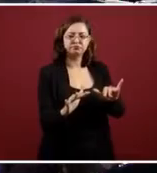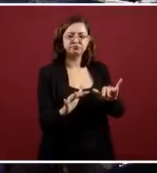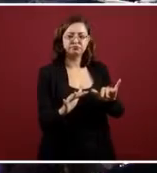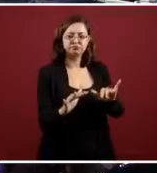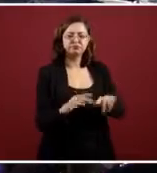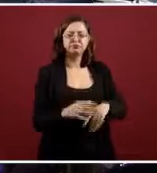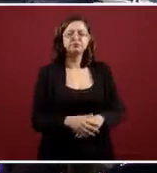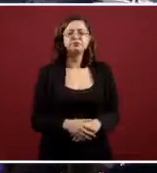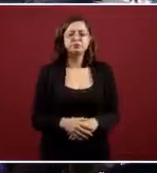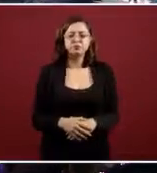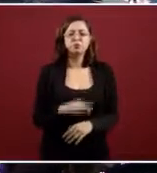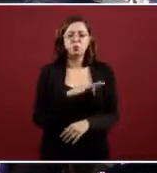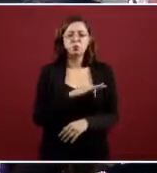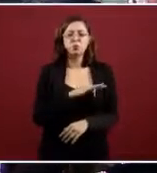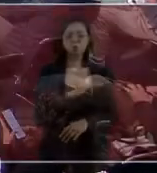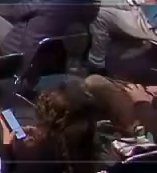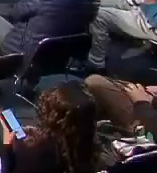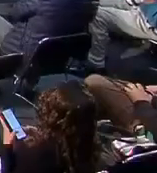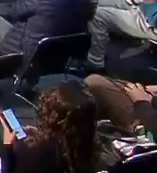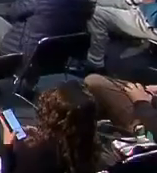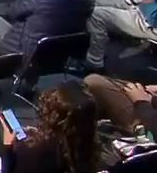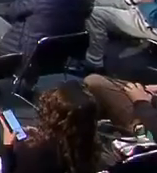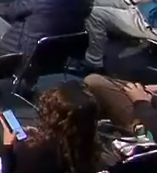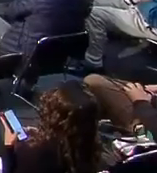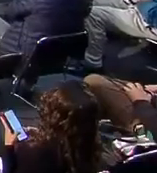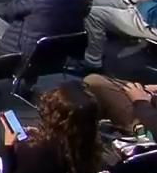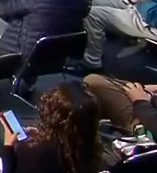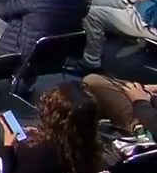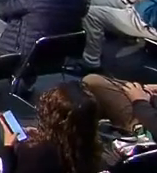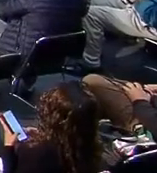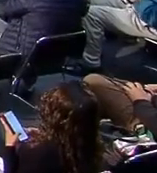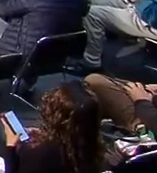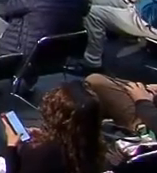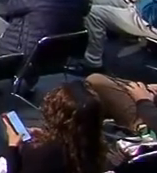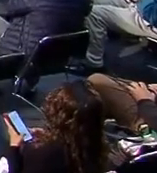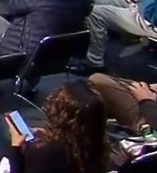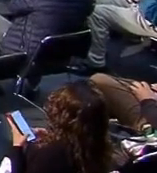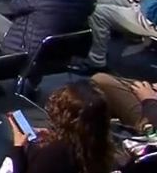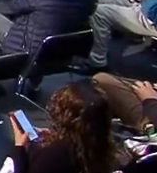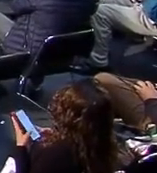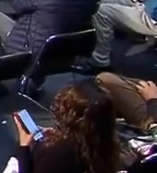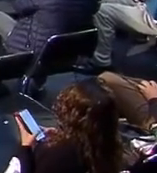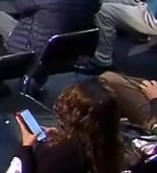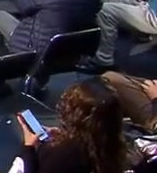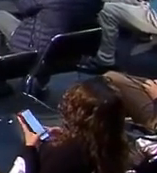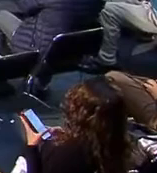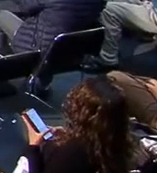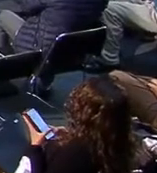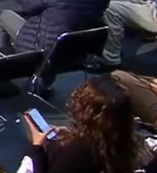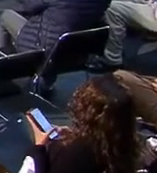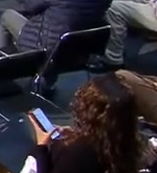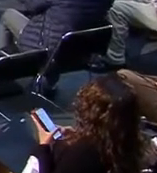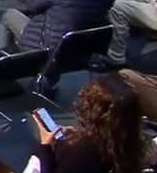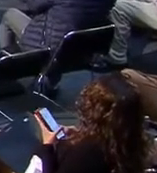Y sí va a necesitar disparar las ametralladoras desde los helicópteros.